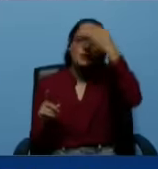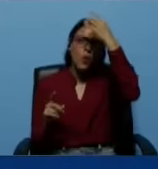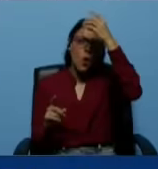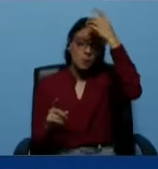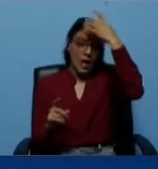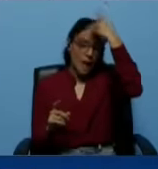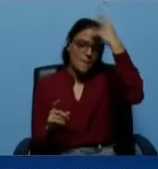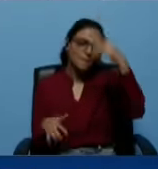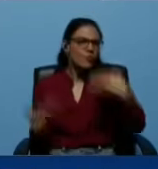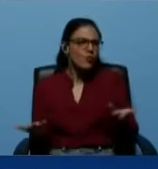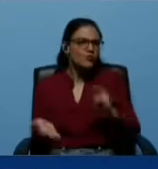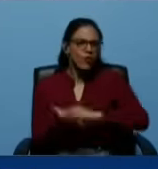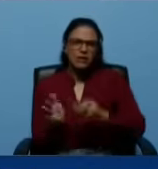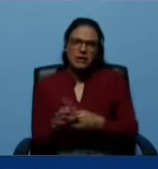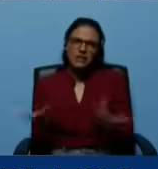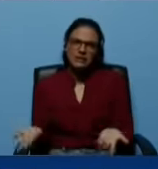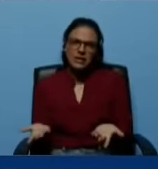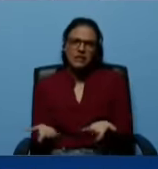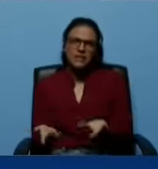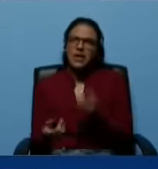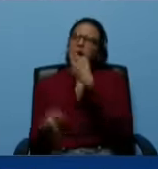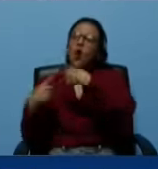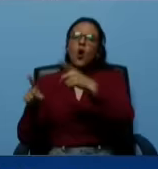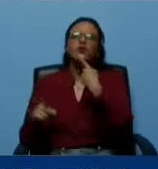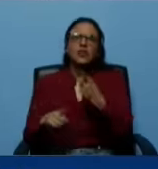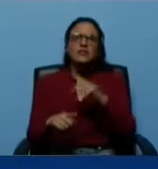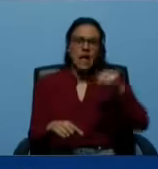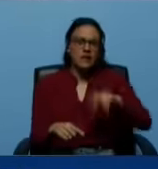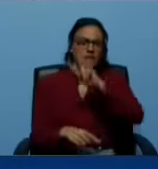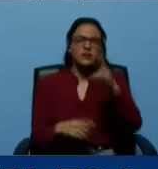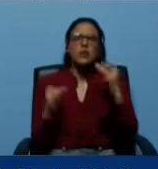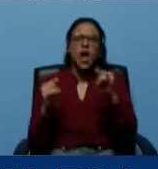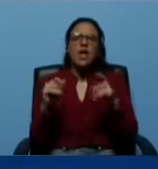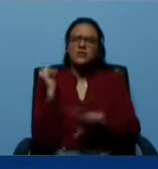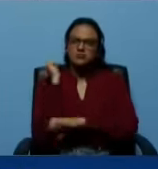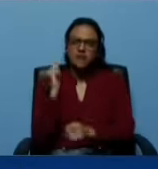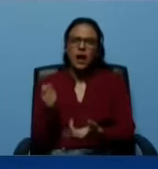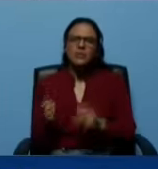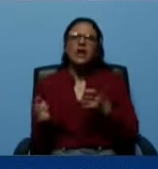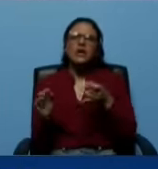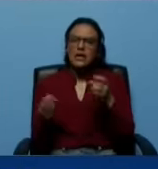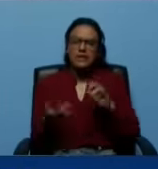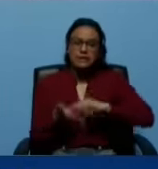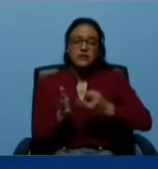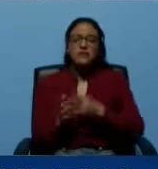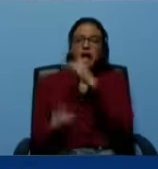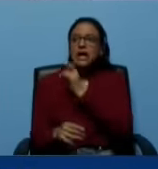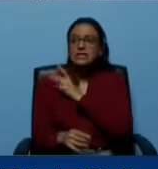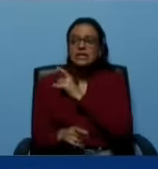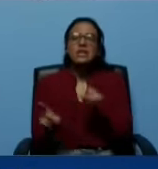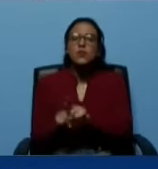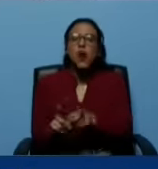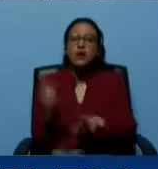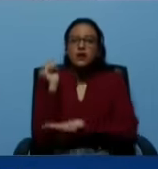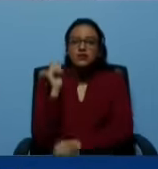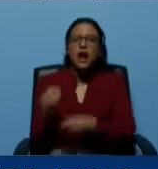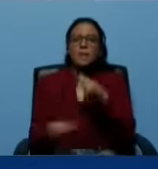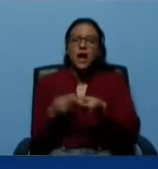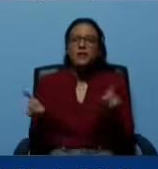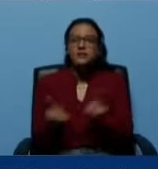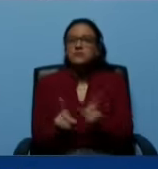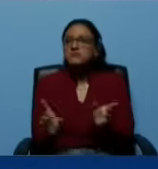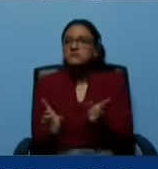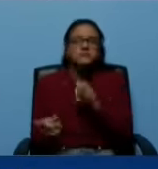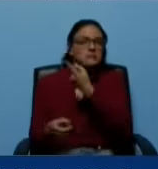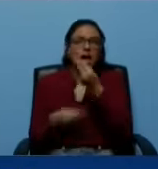y el otro diciendo que en Venezuela se hizo trampa. En verdad la mayor trampa de Chile es seguir gobernando con la constitución